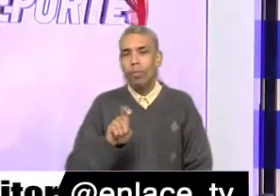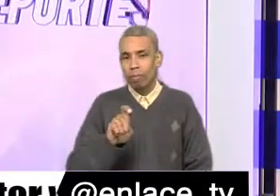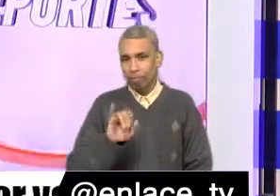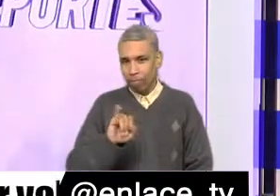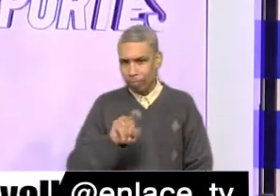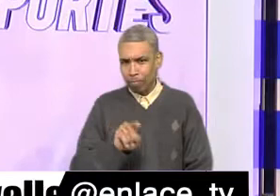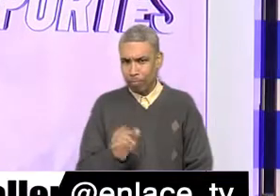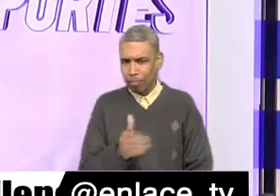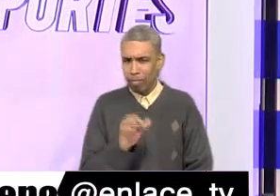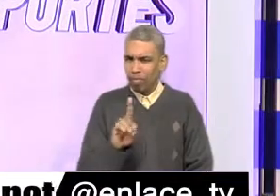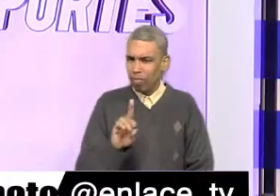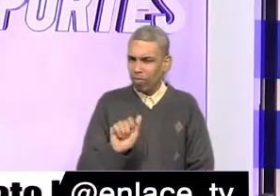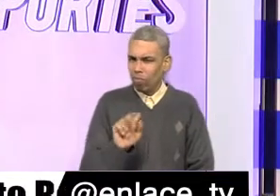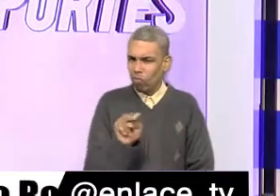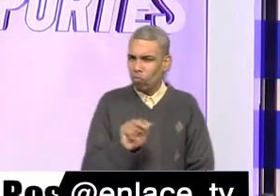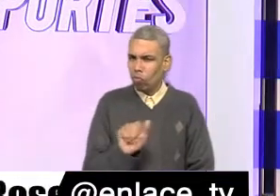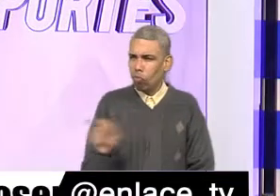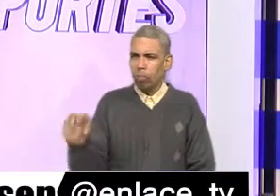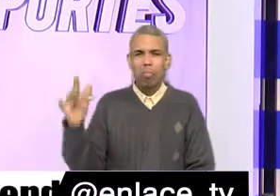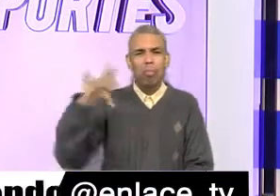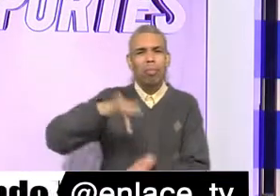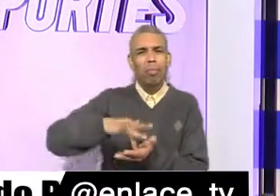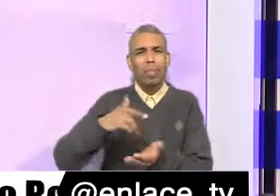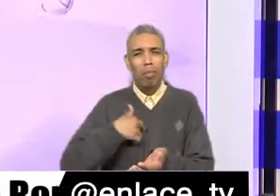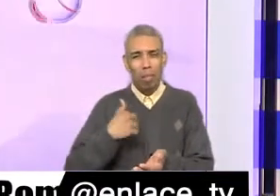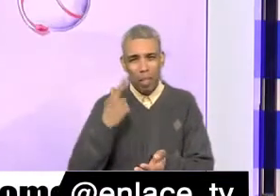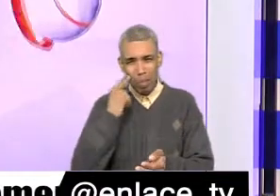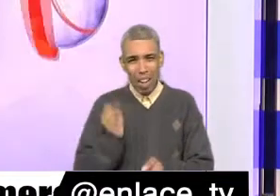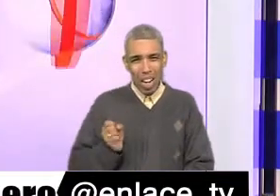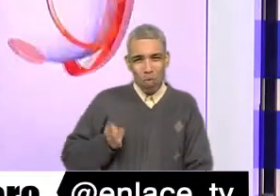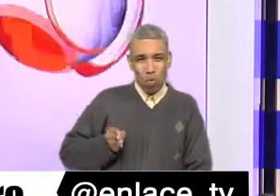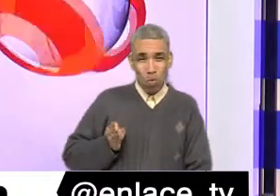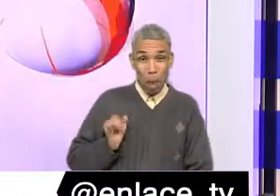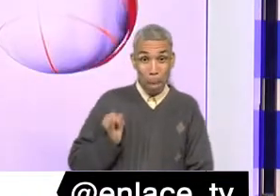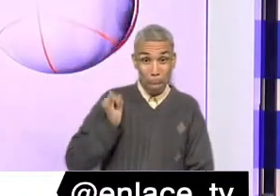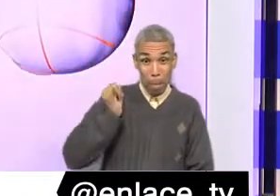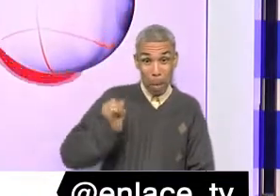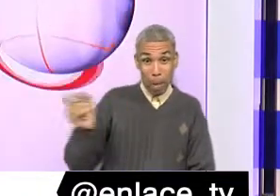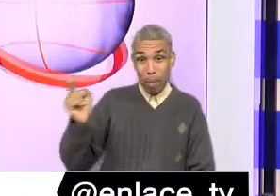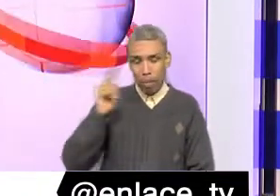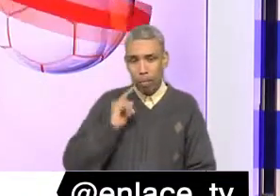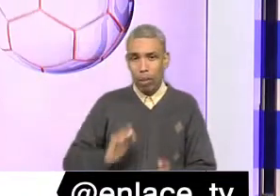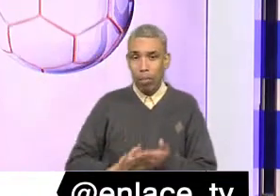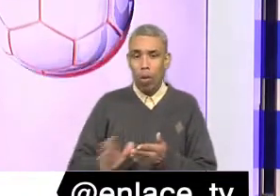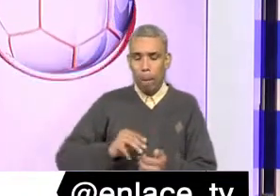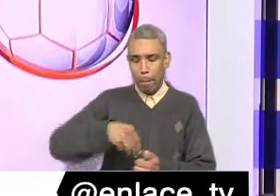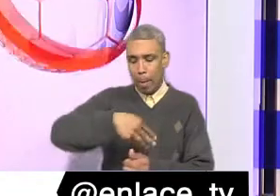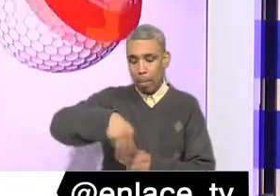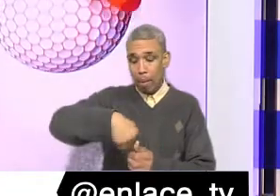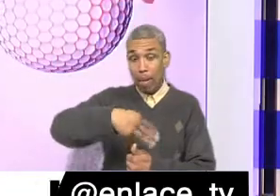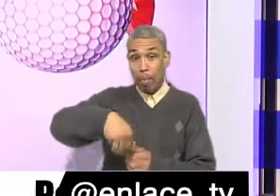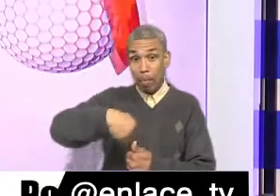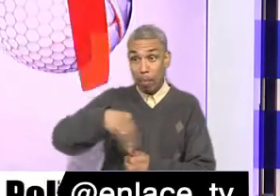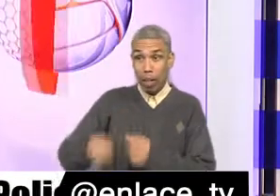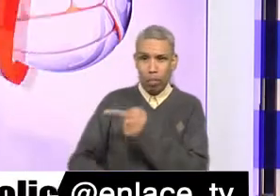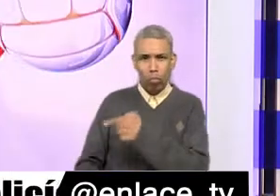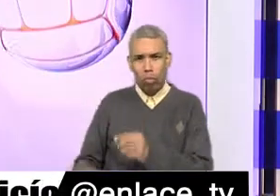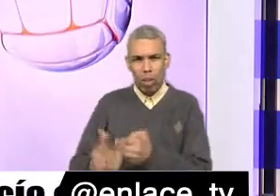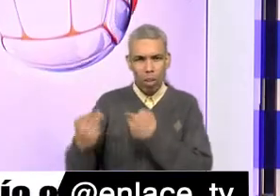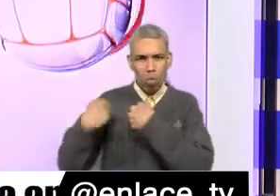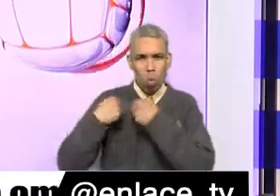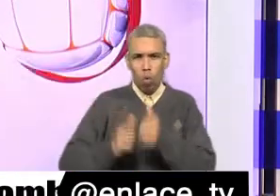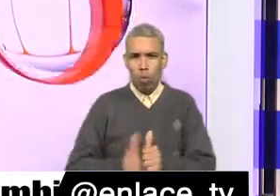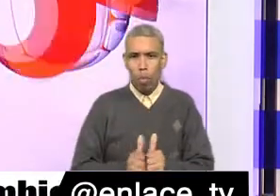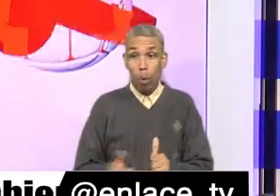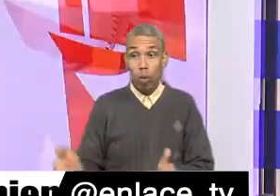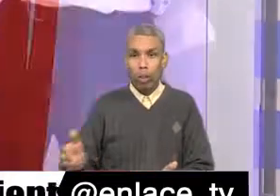Binamar. Viene a contarnos ese balance, cómo estuvo esta segunda válida de BMX que se realizó en esta nueva pista de la sede campestre. Alexis, ¿qué tal? Muy